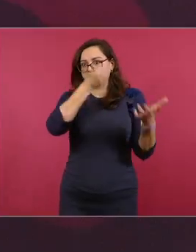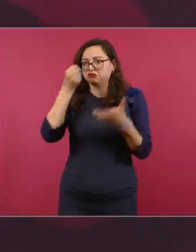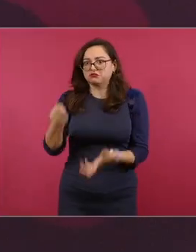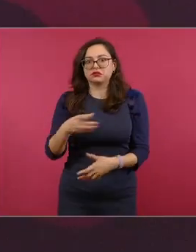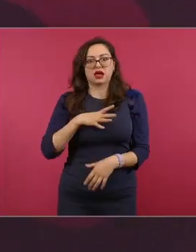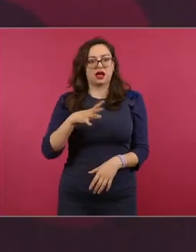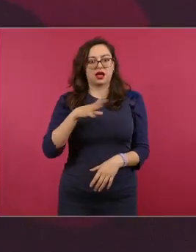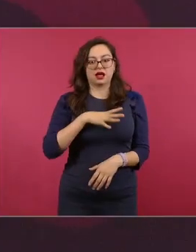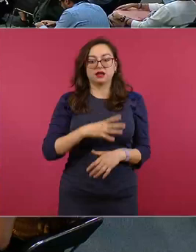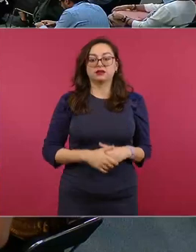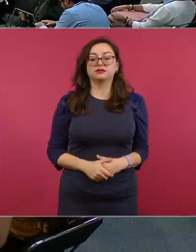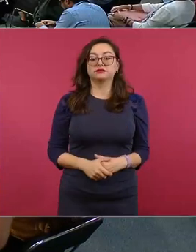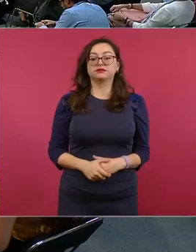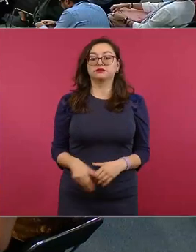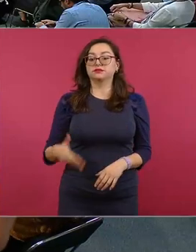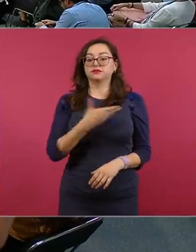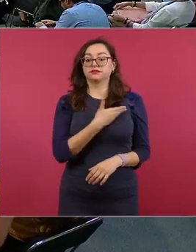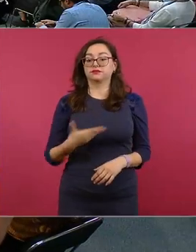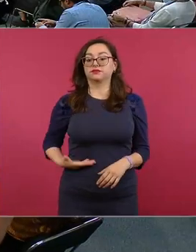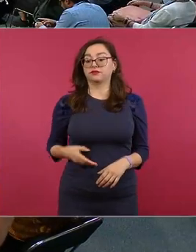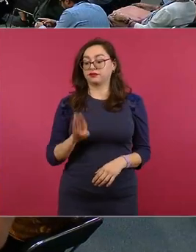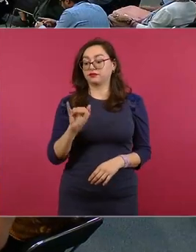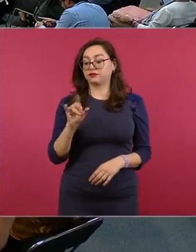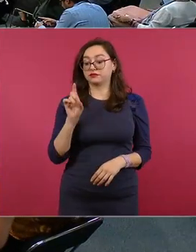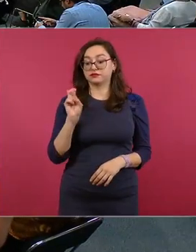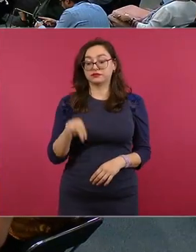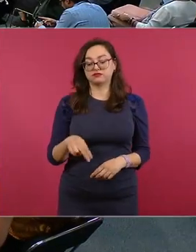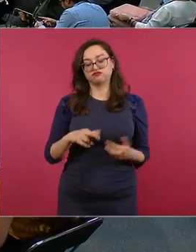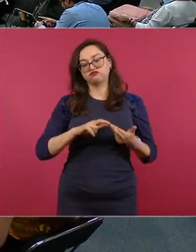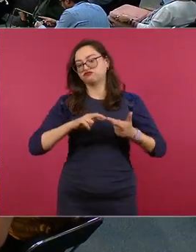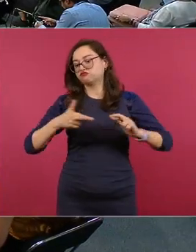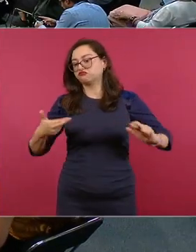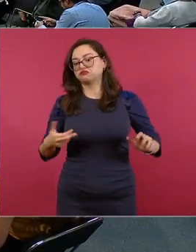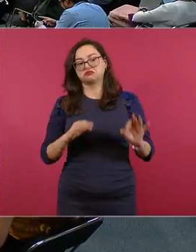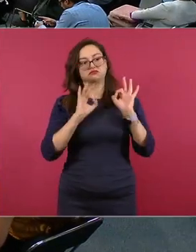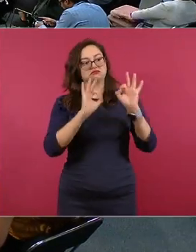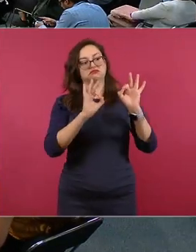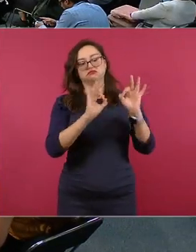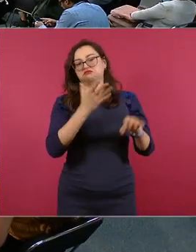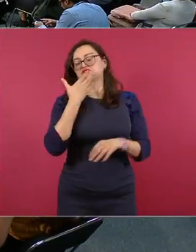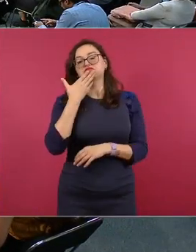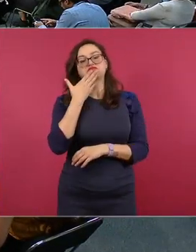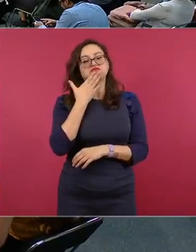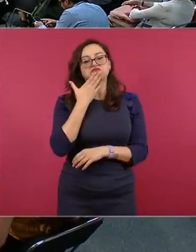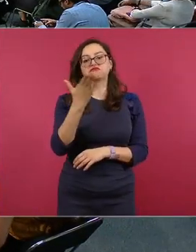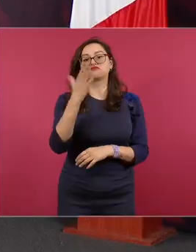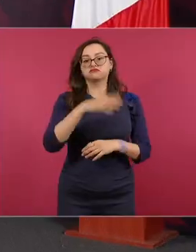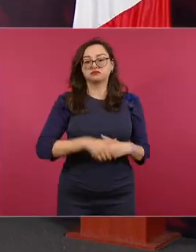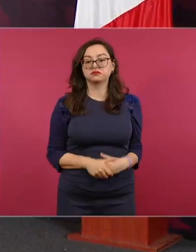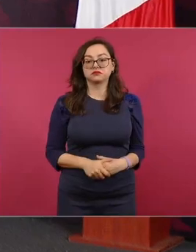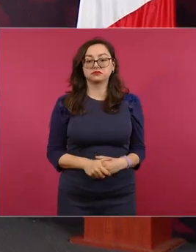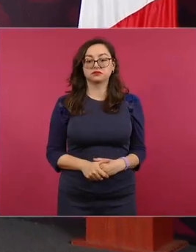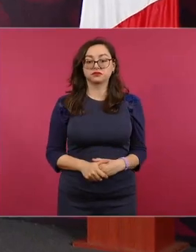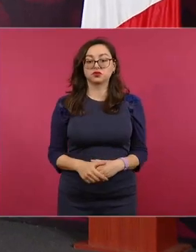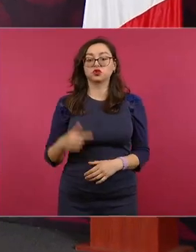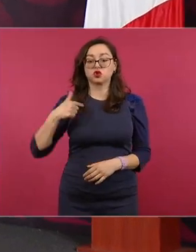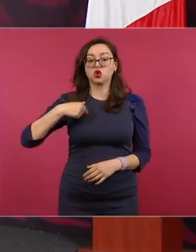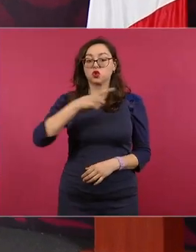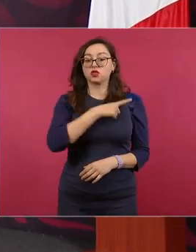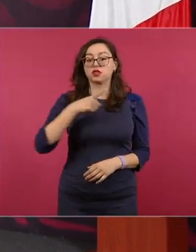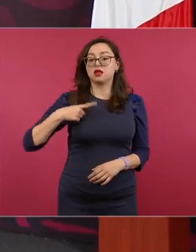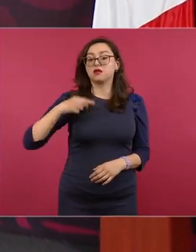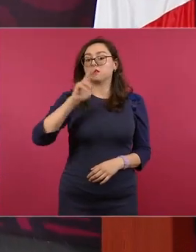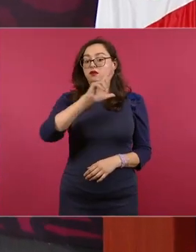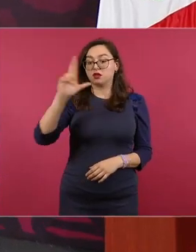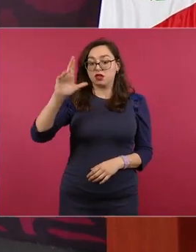relación. Yo tengo que reconocerle dos cosas, entre otras, al presidente Biden. Bueno, tres y